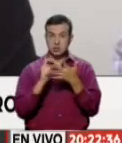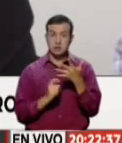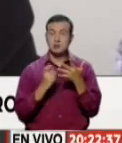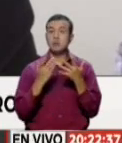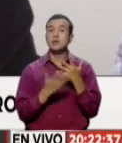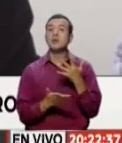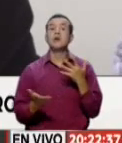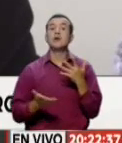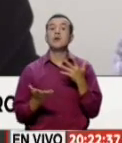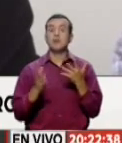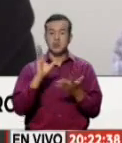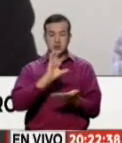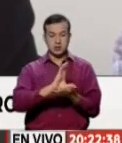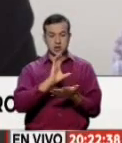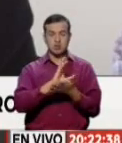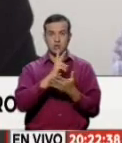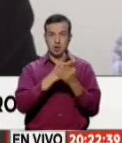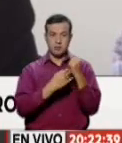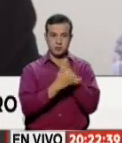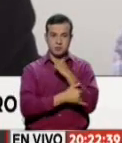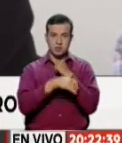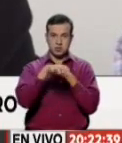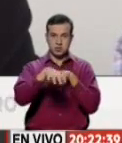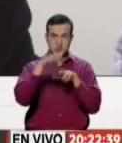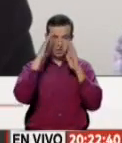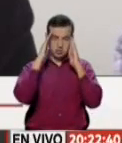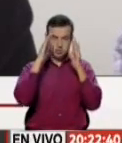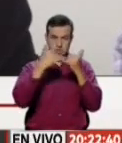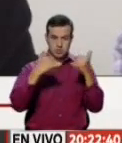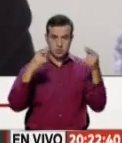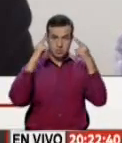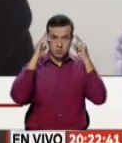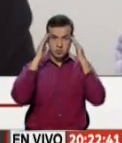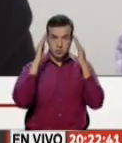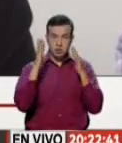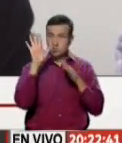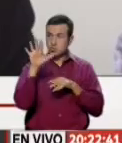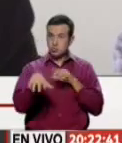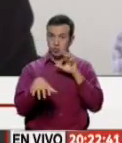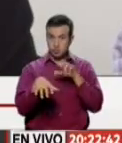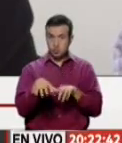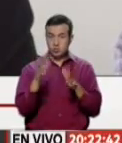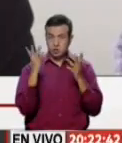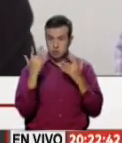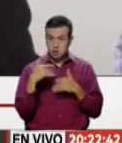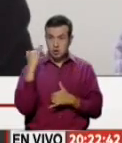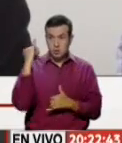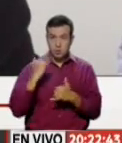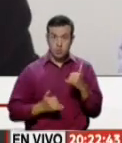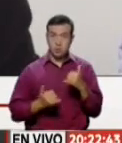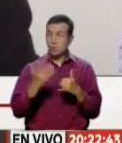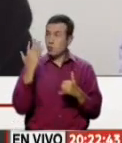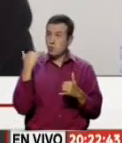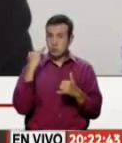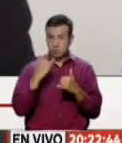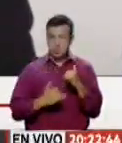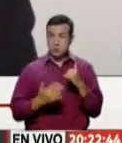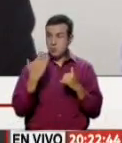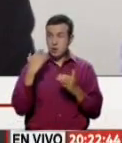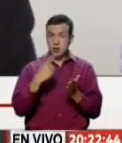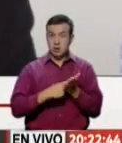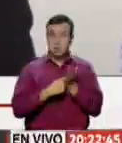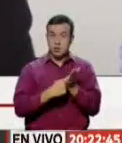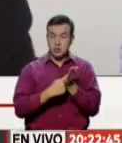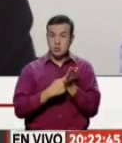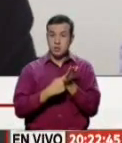construir un centro binacional de atención de fronteras, que en idéntica forma, después de la última reunión que se